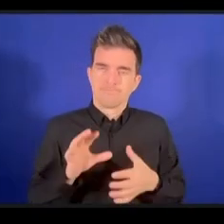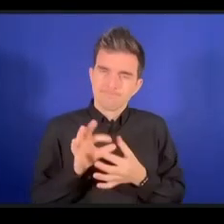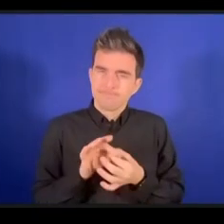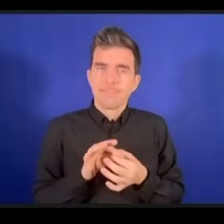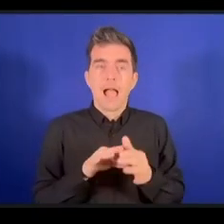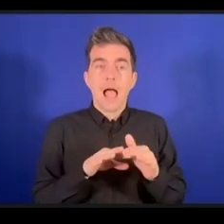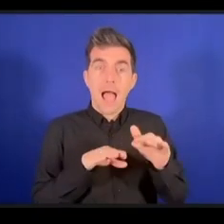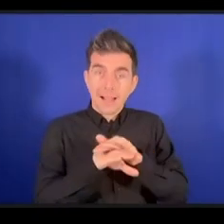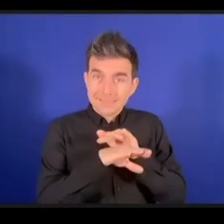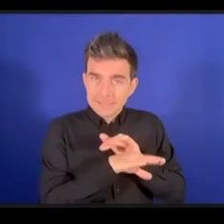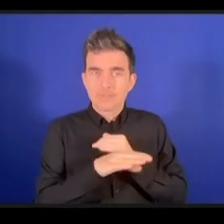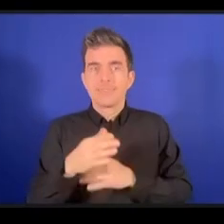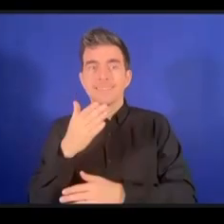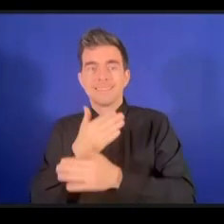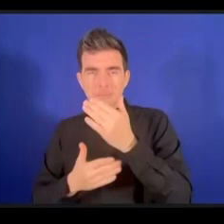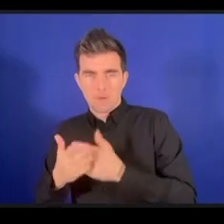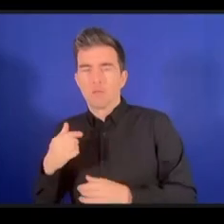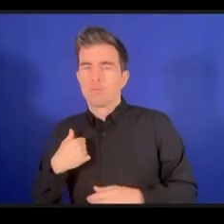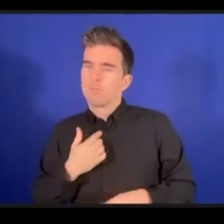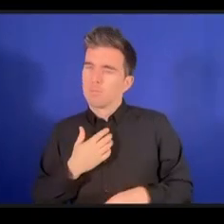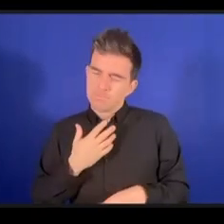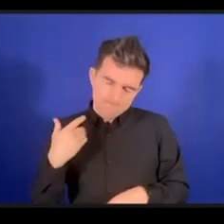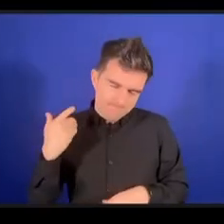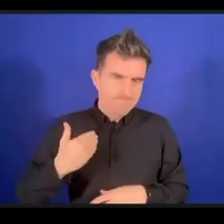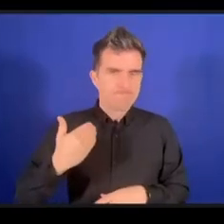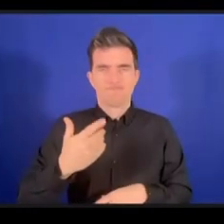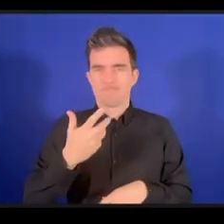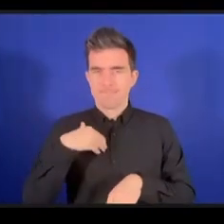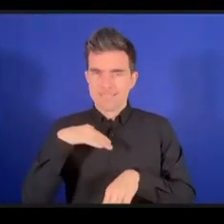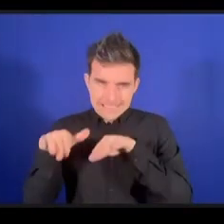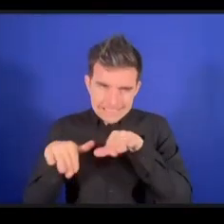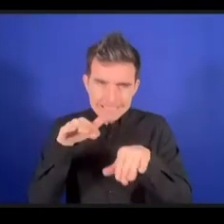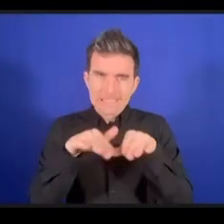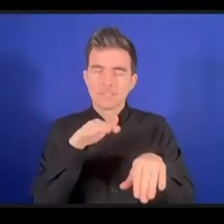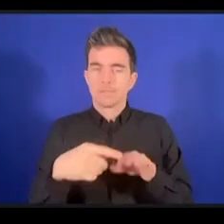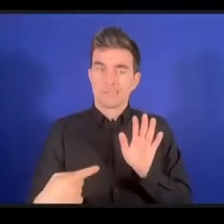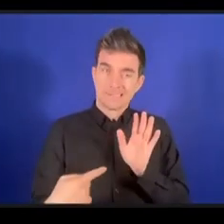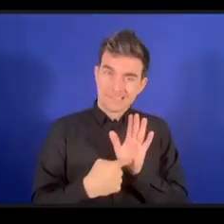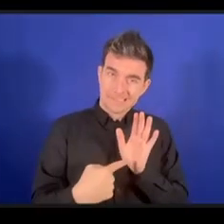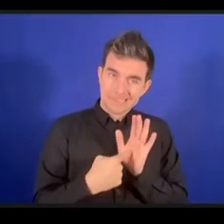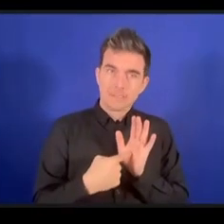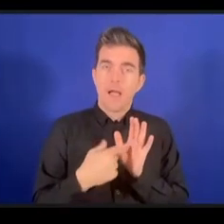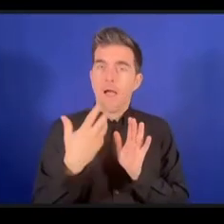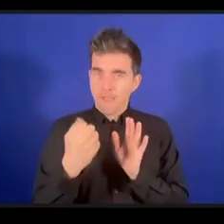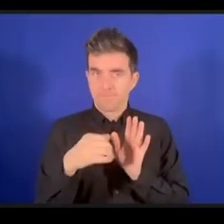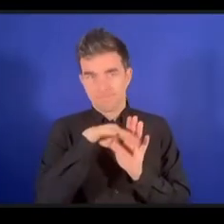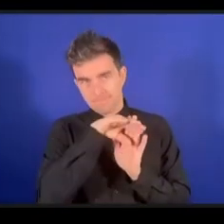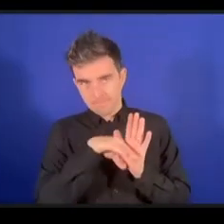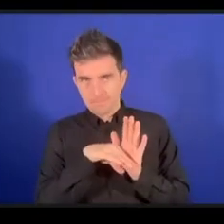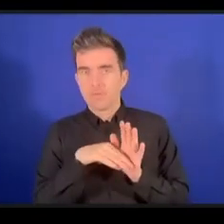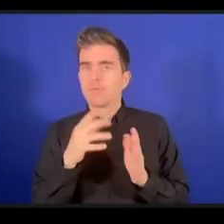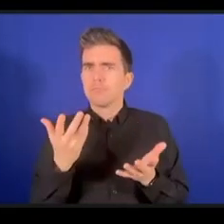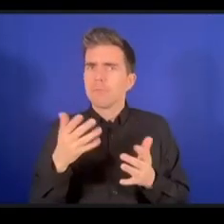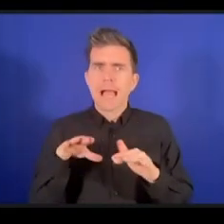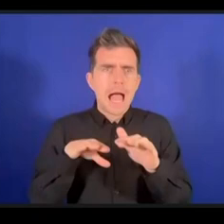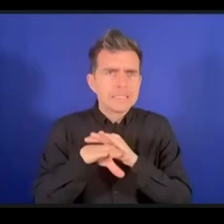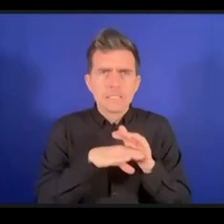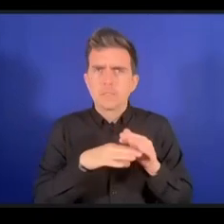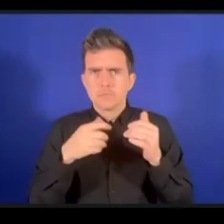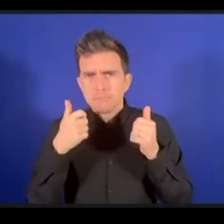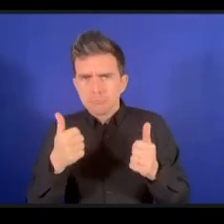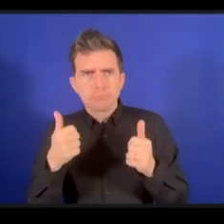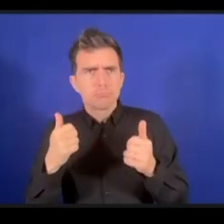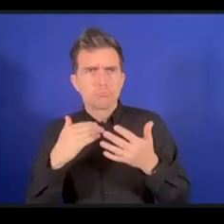siempre alentamos a que se sigan las directivas sobre disabil y acceso a internet en la